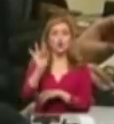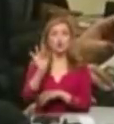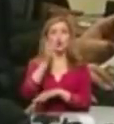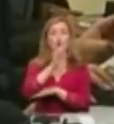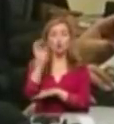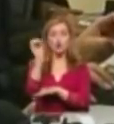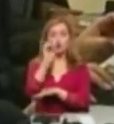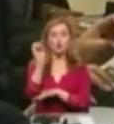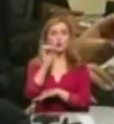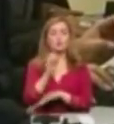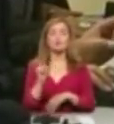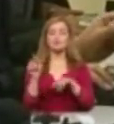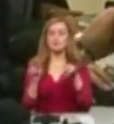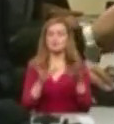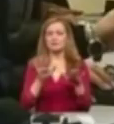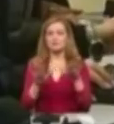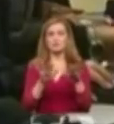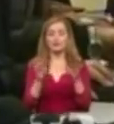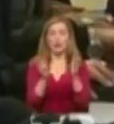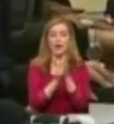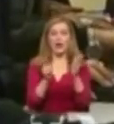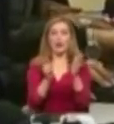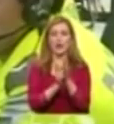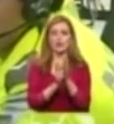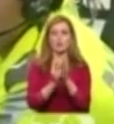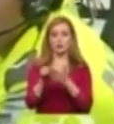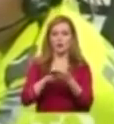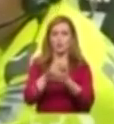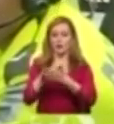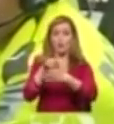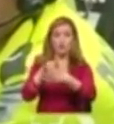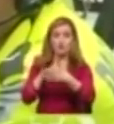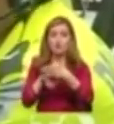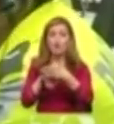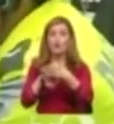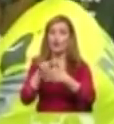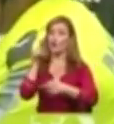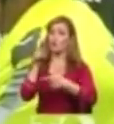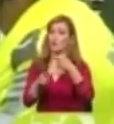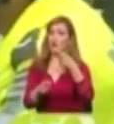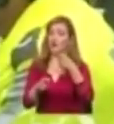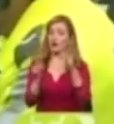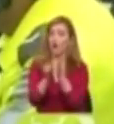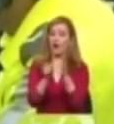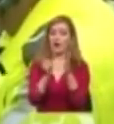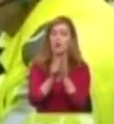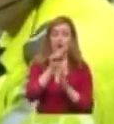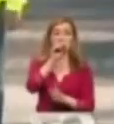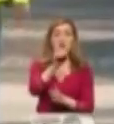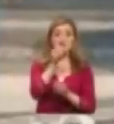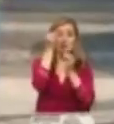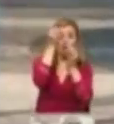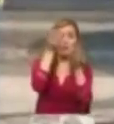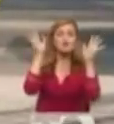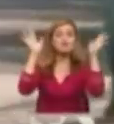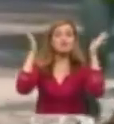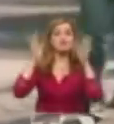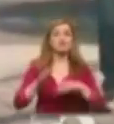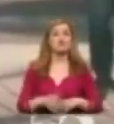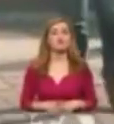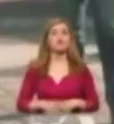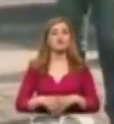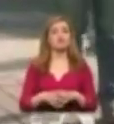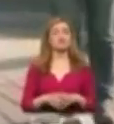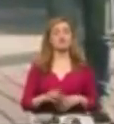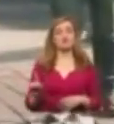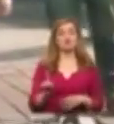octubre. Este comportamiento también generó alertas de prohibición de ingreso a la zona umbral. Pero nuevamente nadie informó. El recorrido del exsecretario